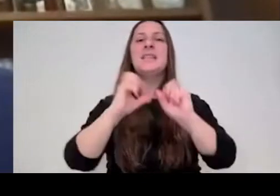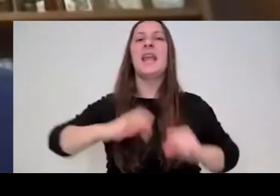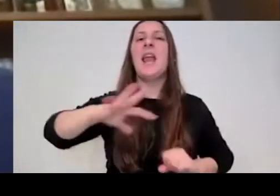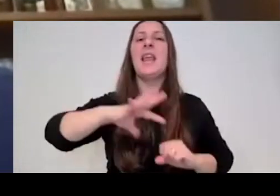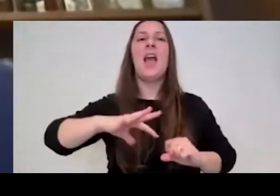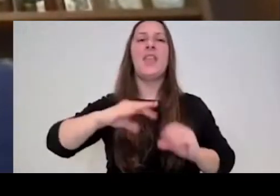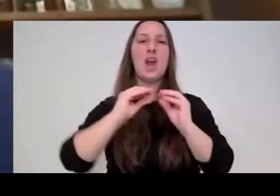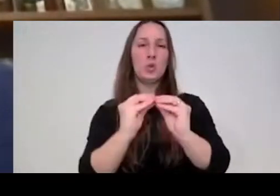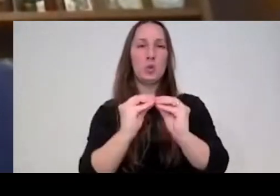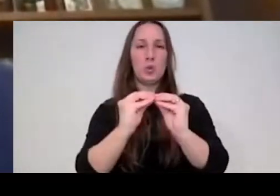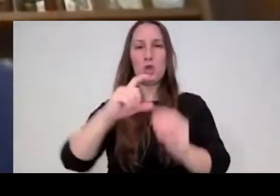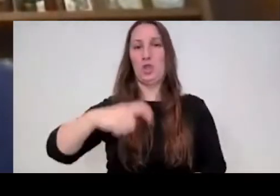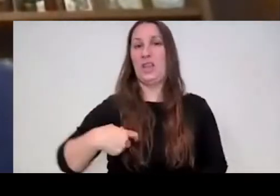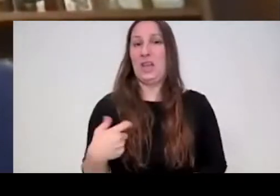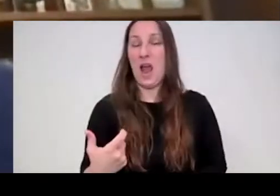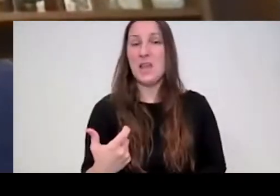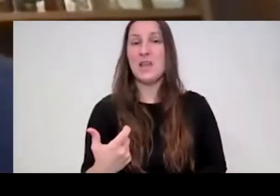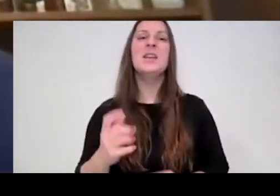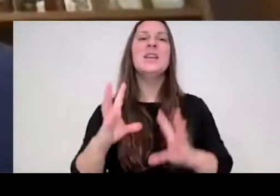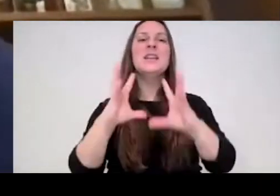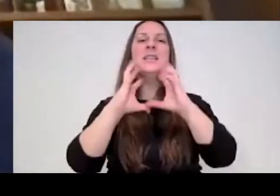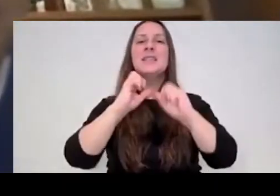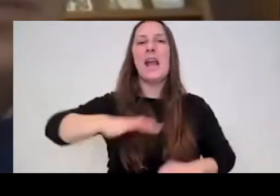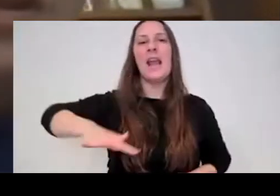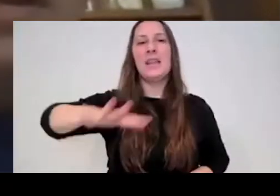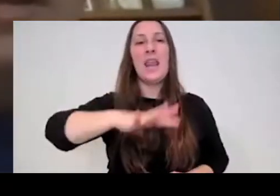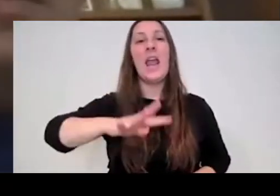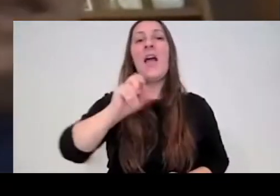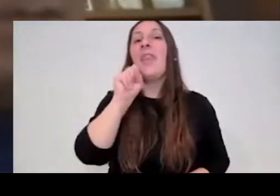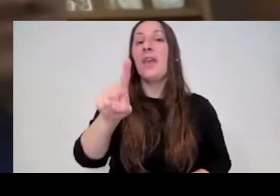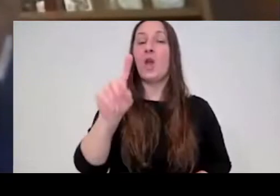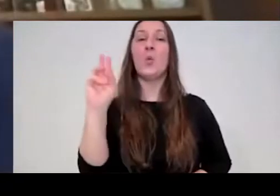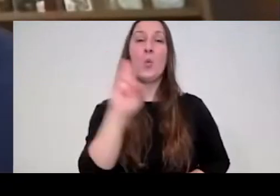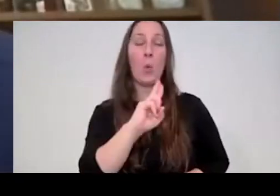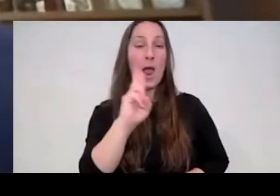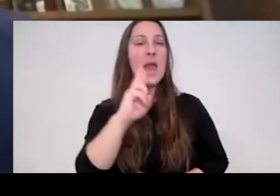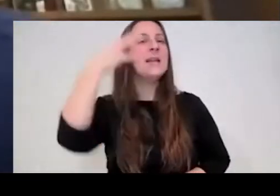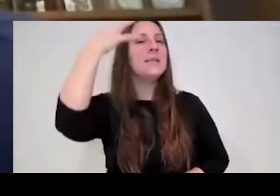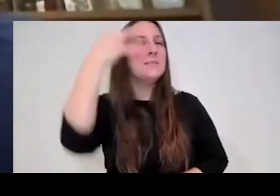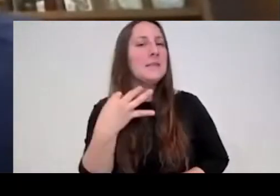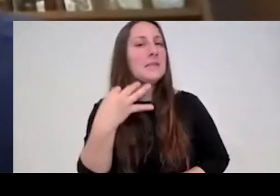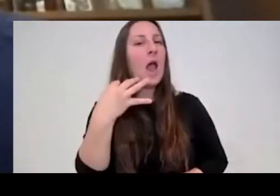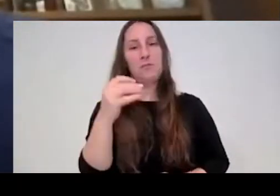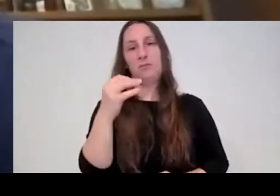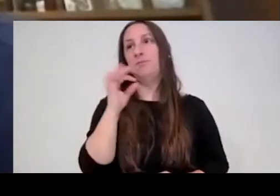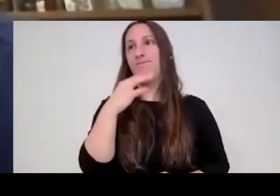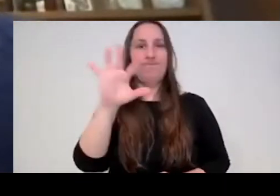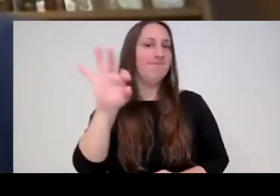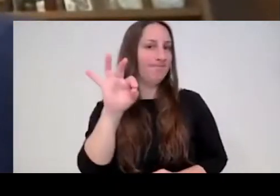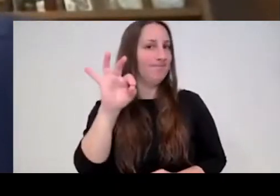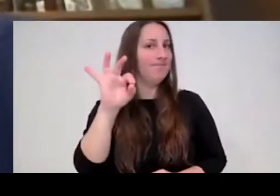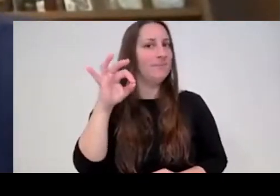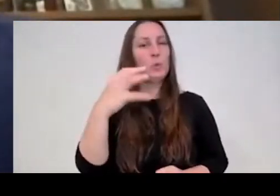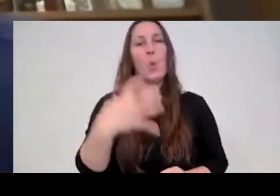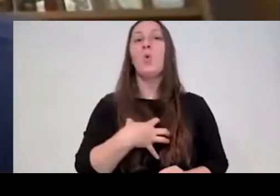y a la Secretaría de la Mujer, especialmente destacando que este es un curso con perspectiva